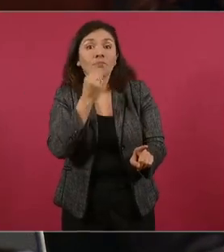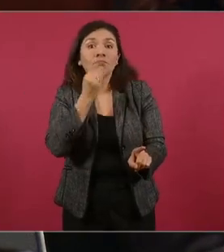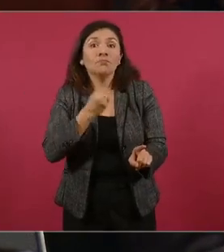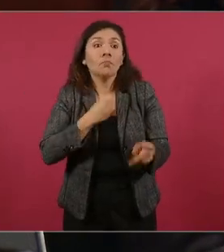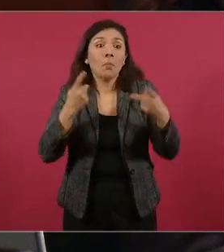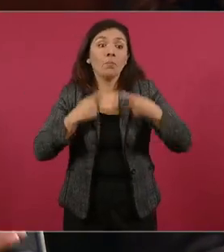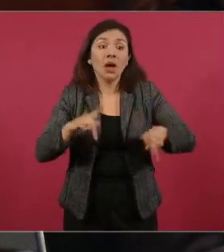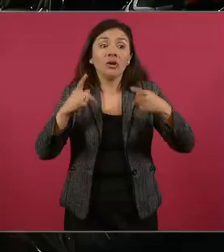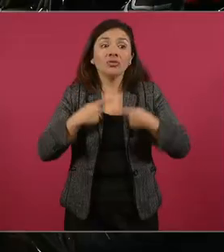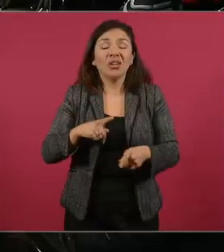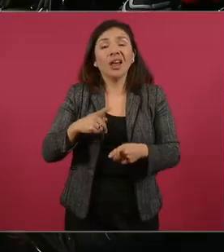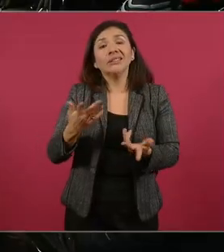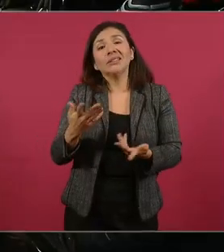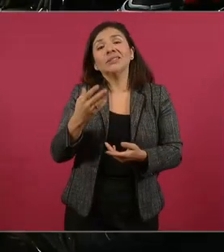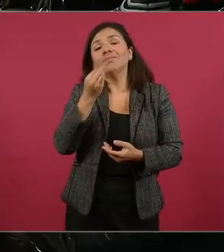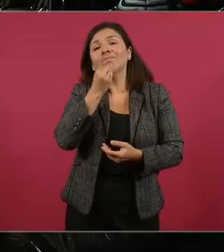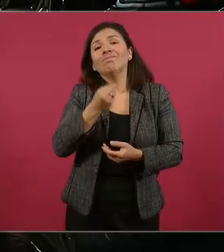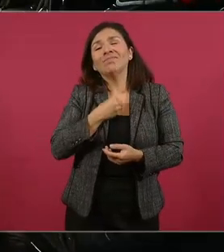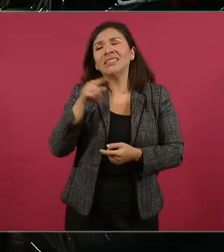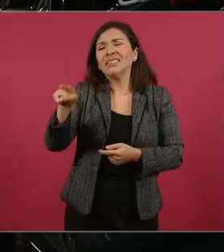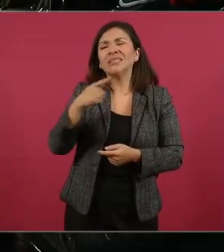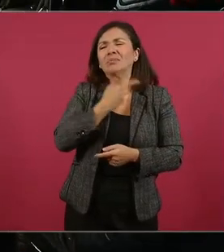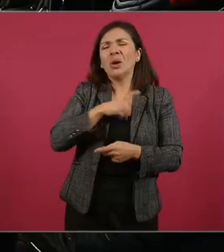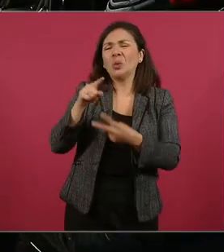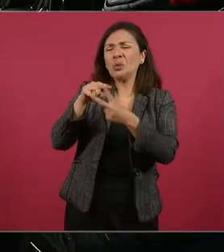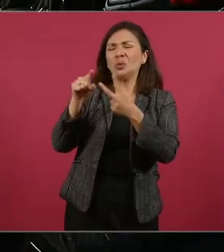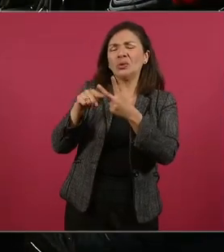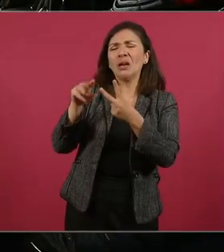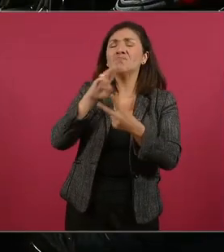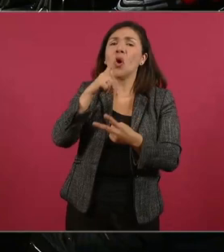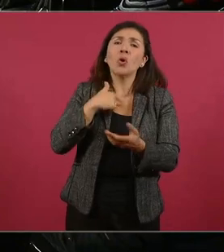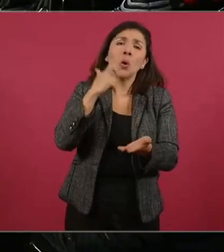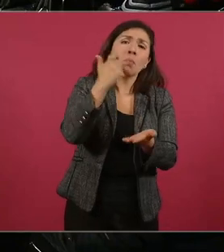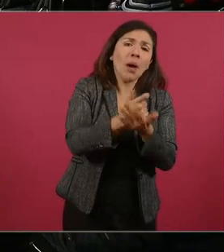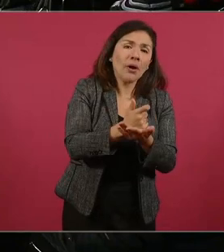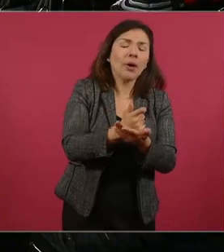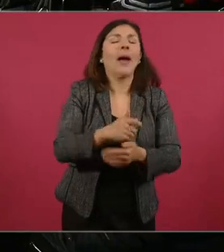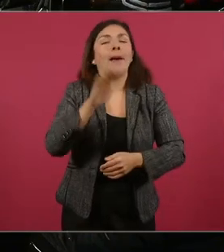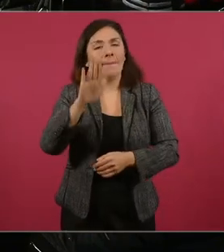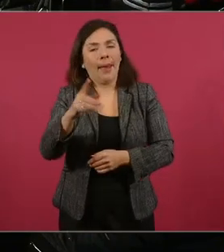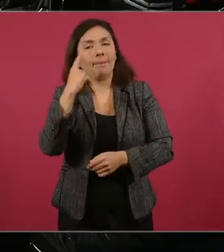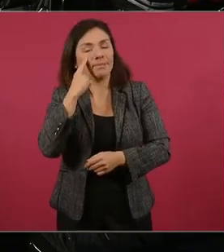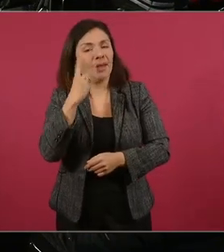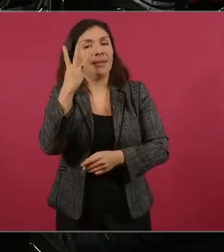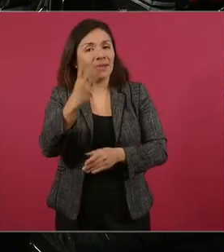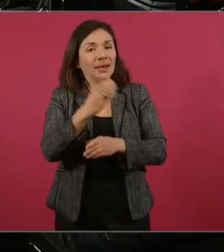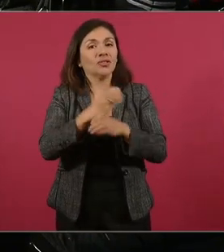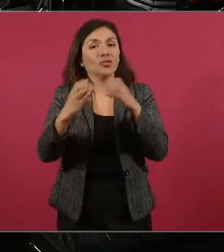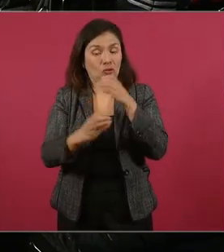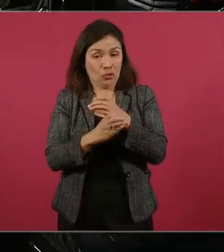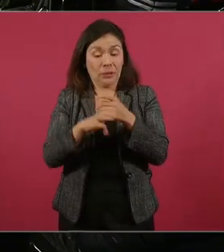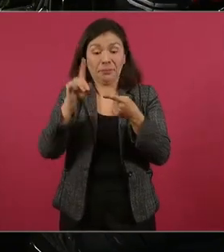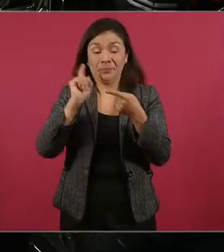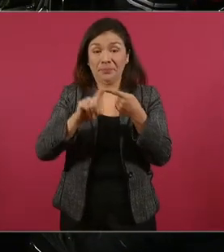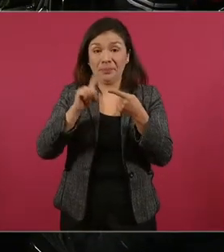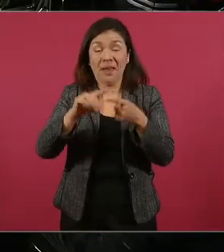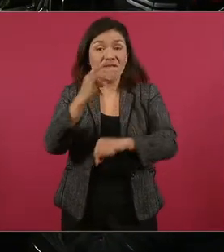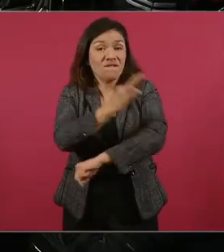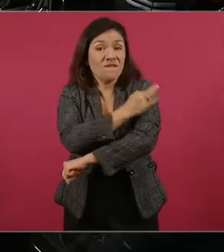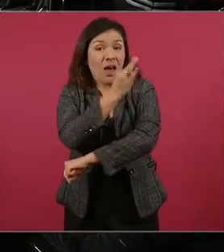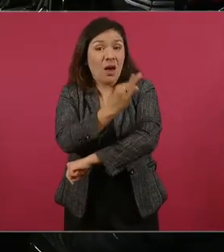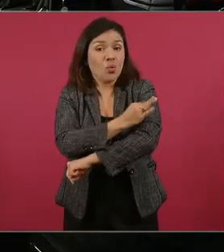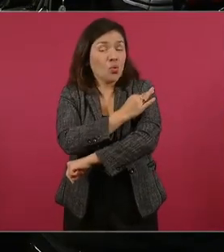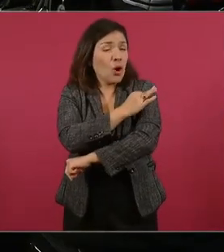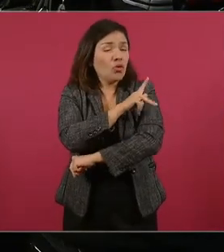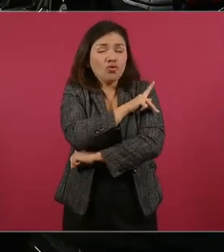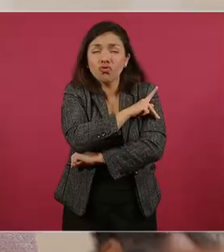otro tipo de vacunas para poderse proteger? Mira, son tres cosas. Primero, que todas las vacunas que se